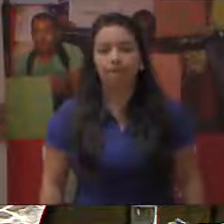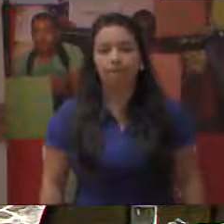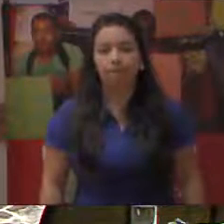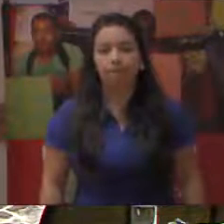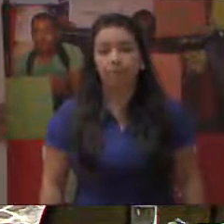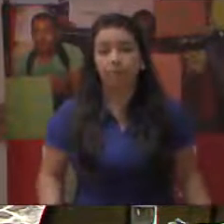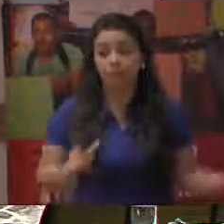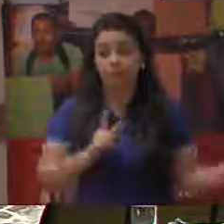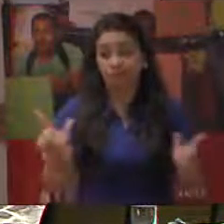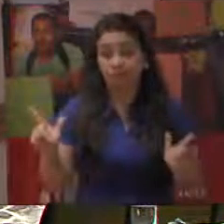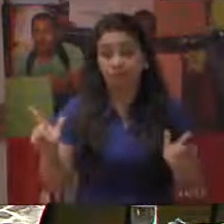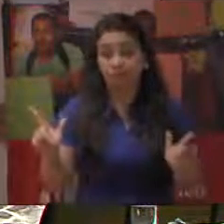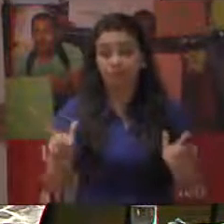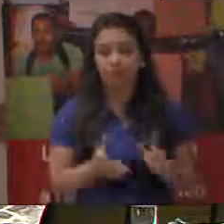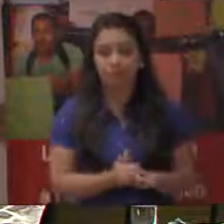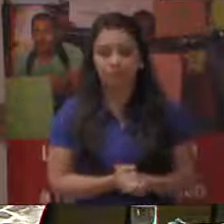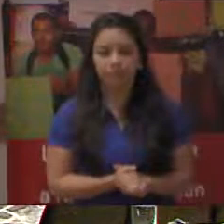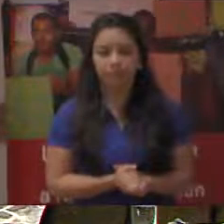¿Listo?